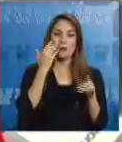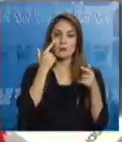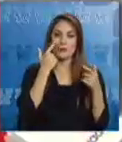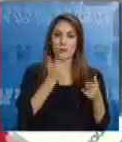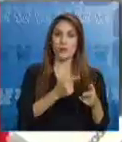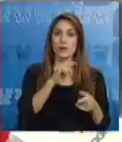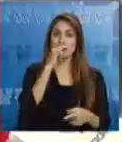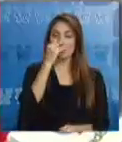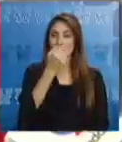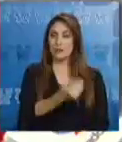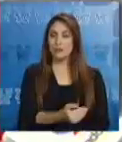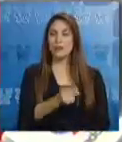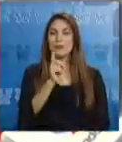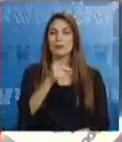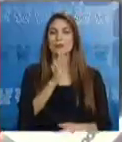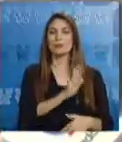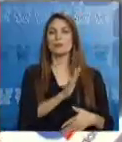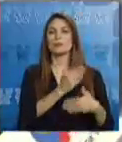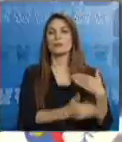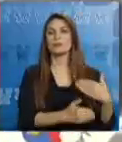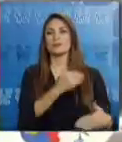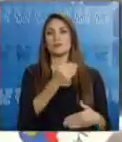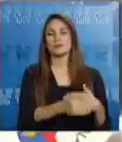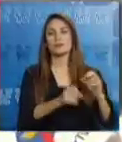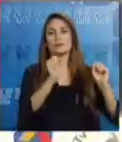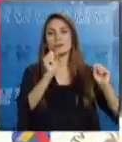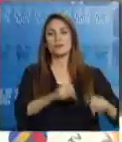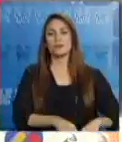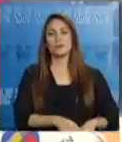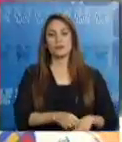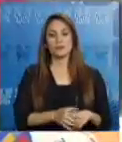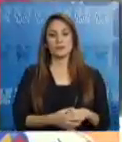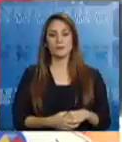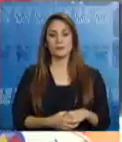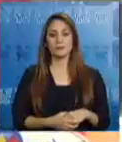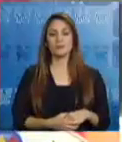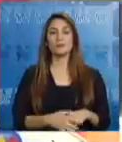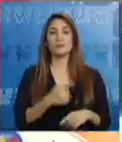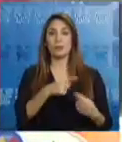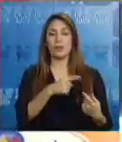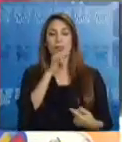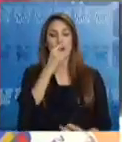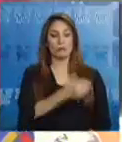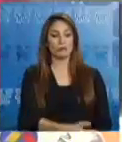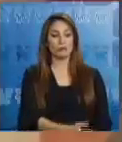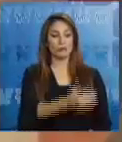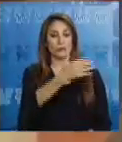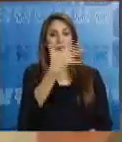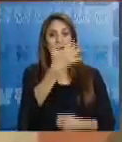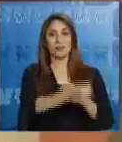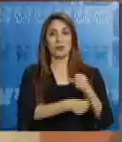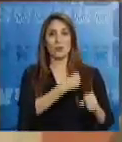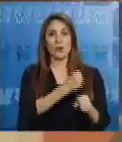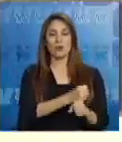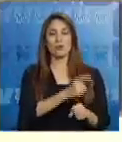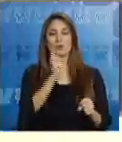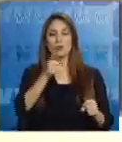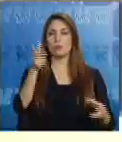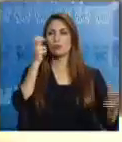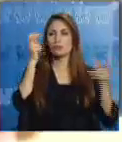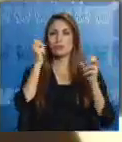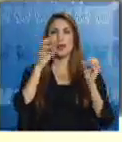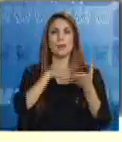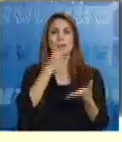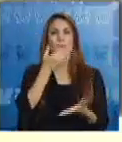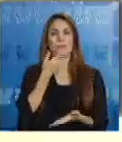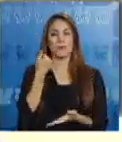el niño, sería todo el proceso para que ese niño tenga a los 5 años todo su potencial. El objetivo en los próximos 14